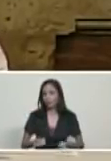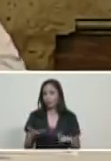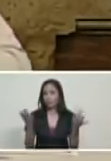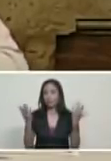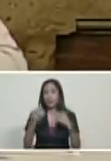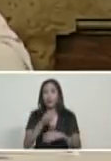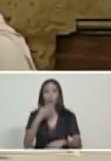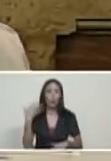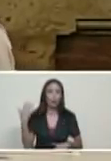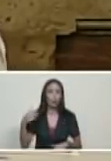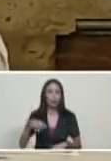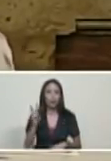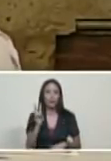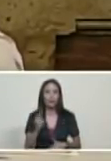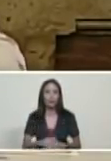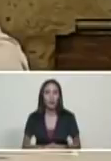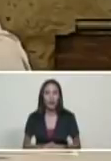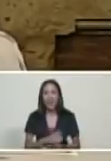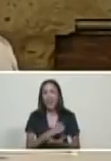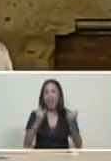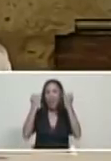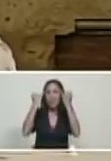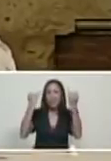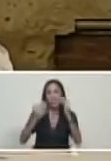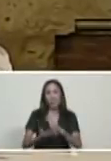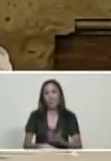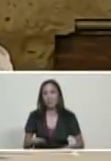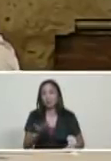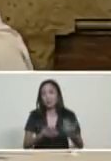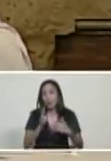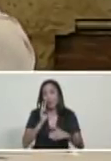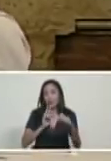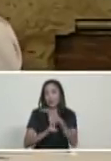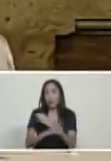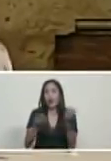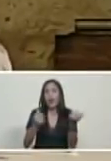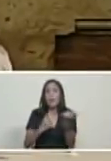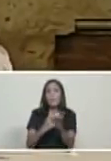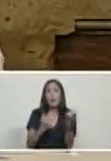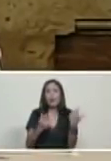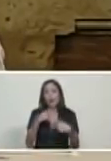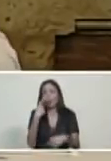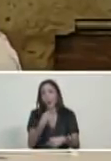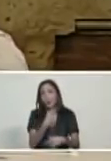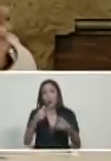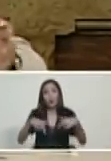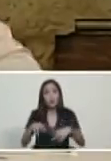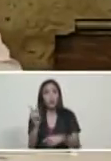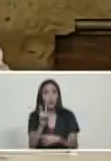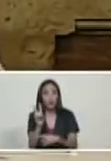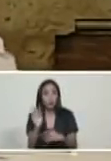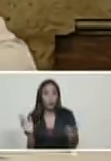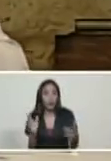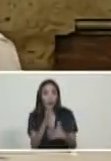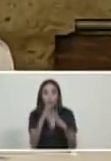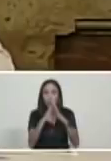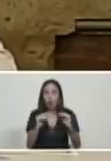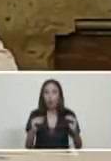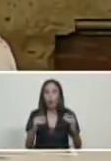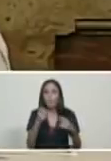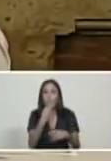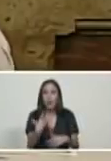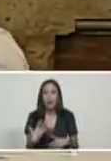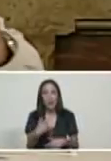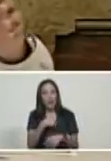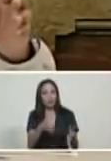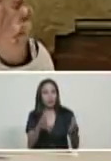patria, más allá de cualquier ideología o visión política. Si Venezuela brilla, brillamos todos. Si Venezuela